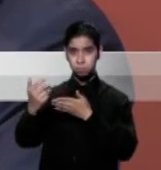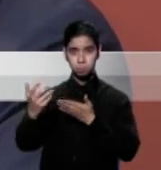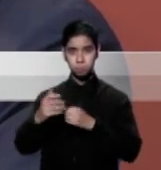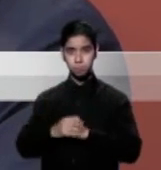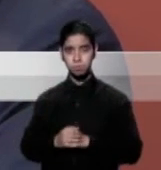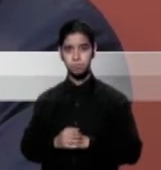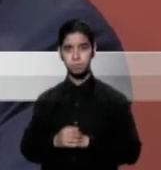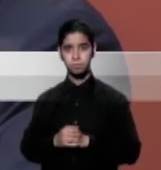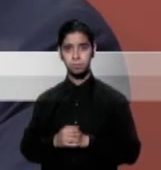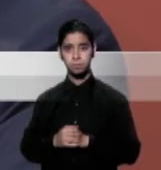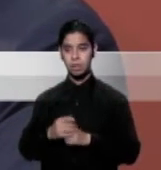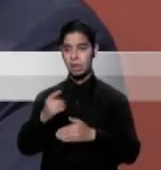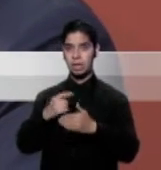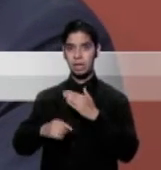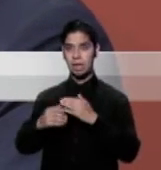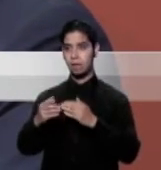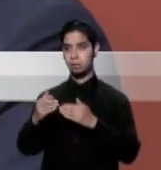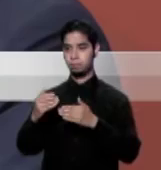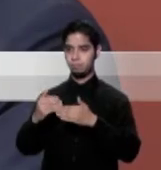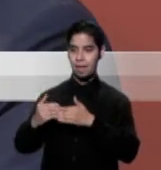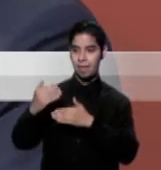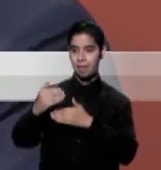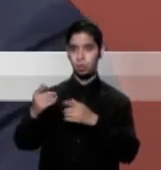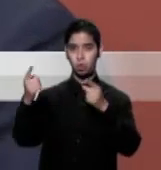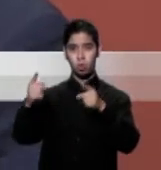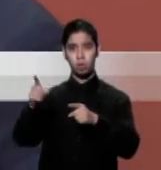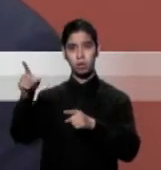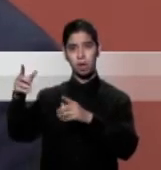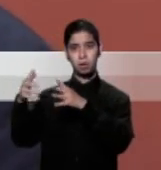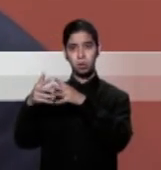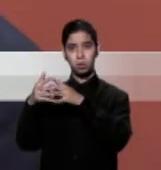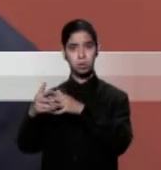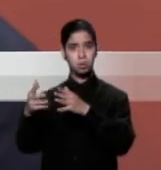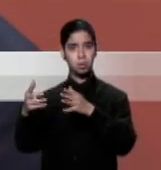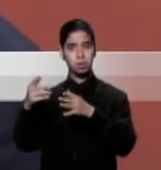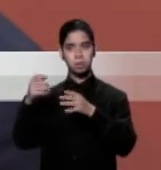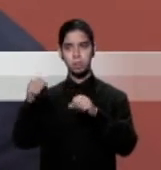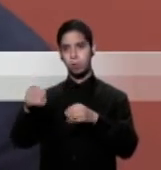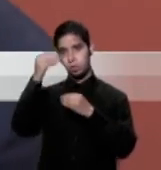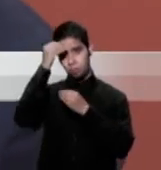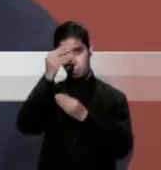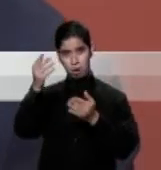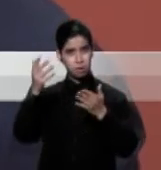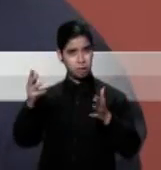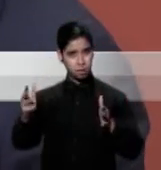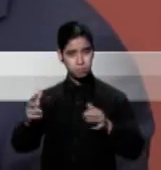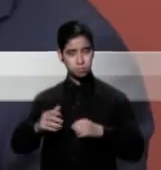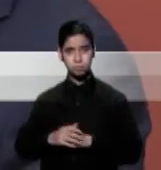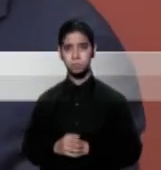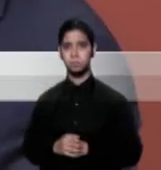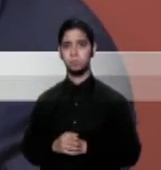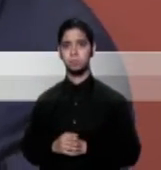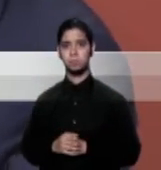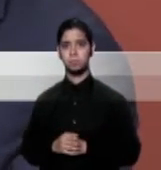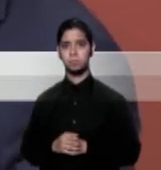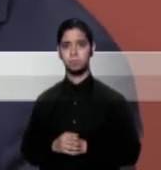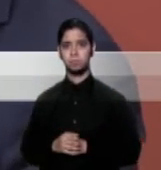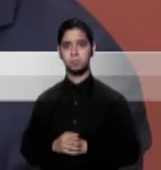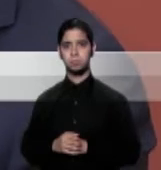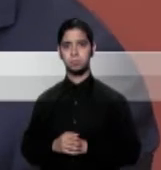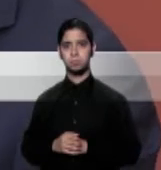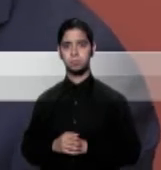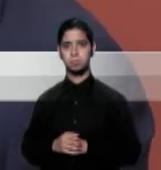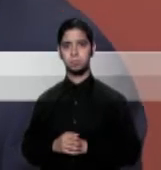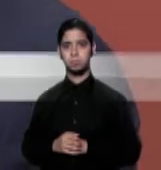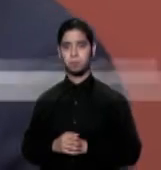borrador, qué adelanto de la información que contienen esos estados se puede hacer pública ya, con la salvedad de que se